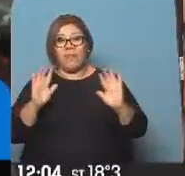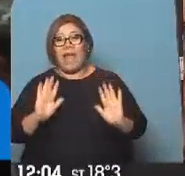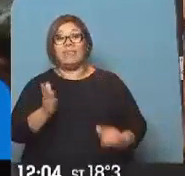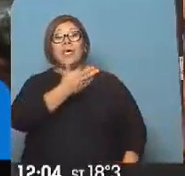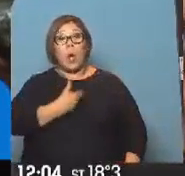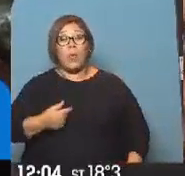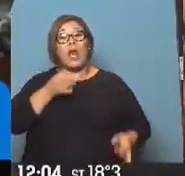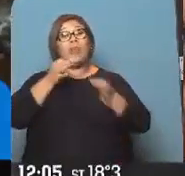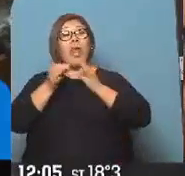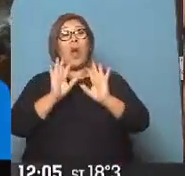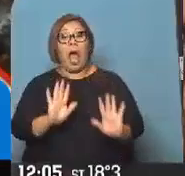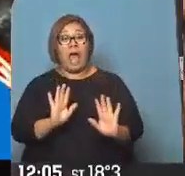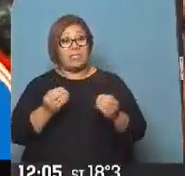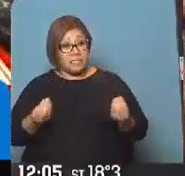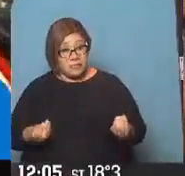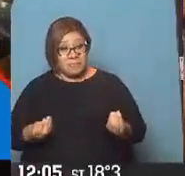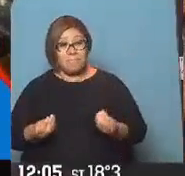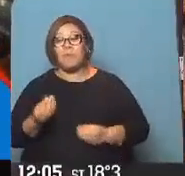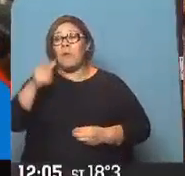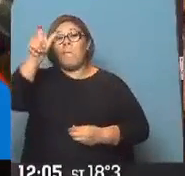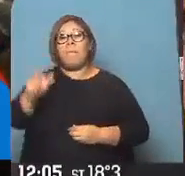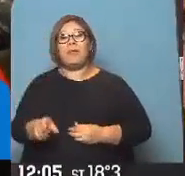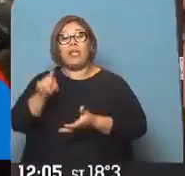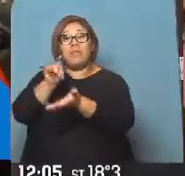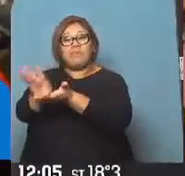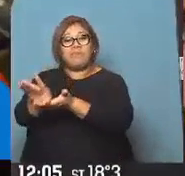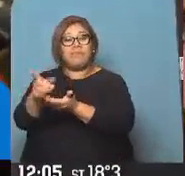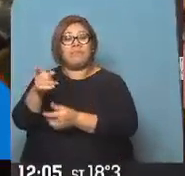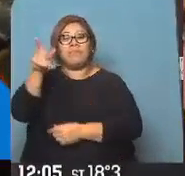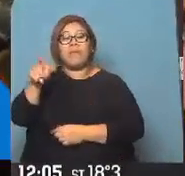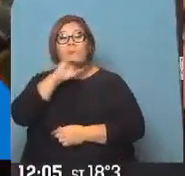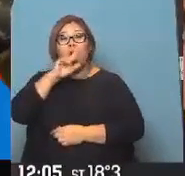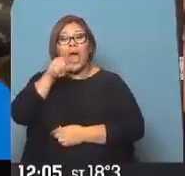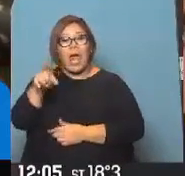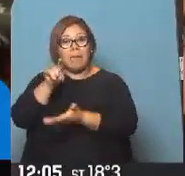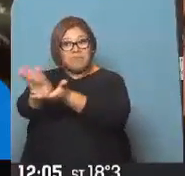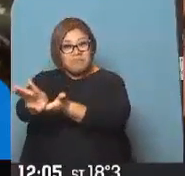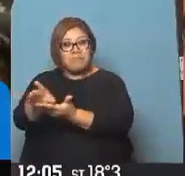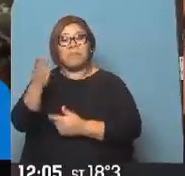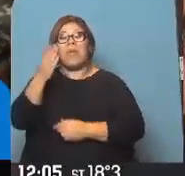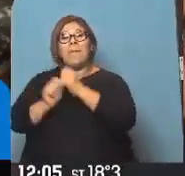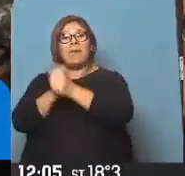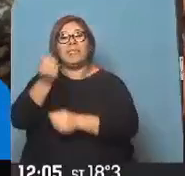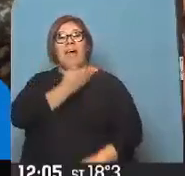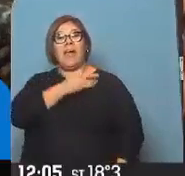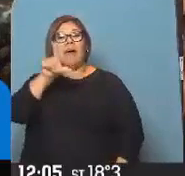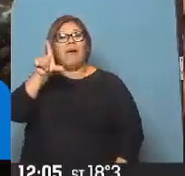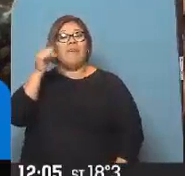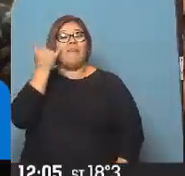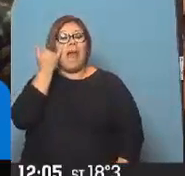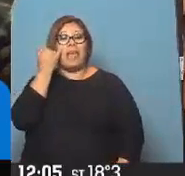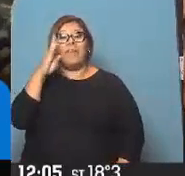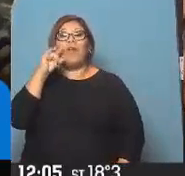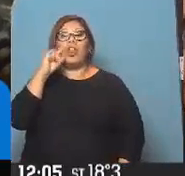diálogo que ante despidos ante una compañera despedida en fly bondi por el solo hecho de pensar en poder afiliarse a su